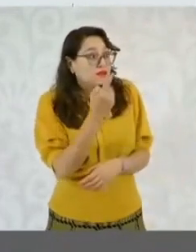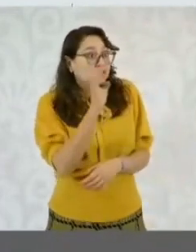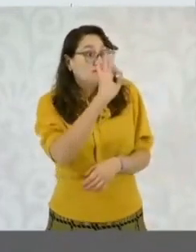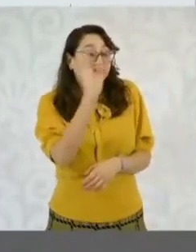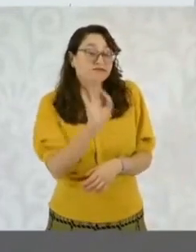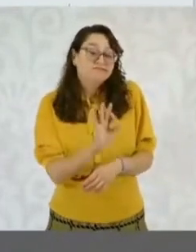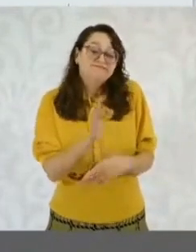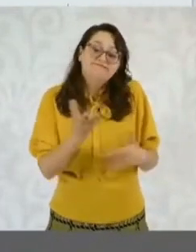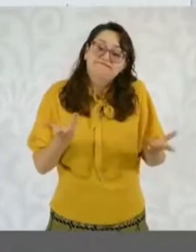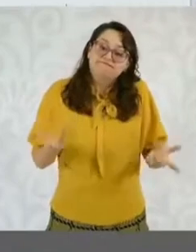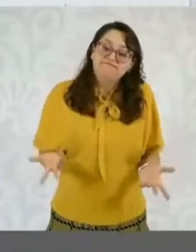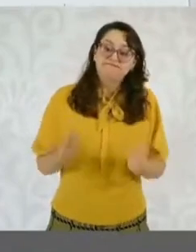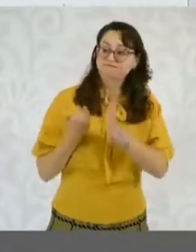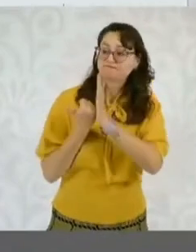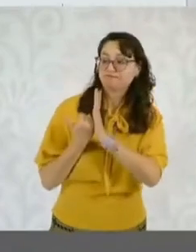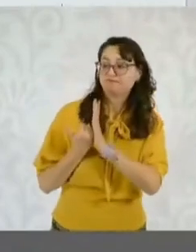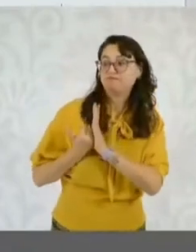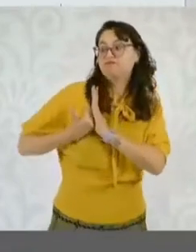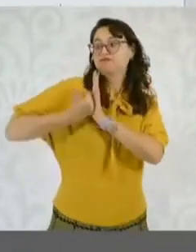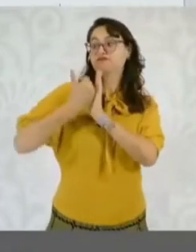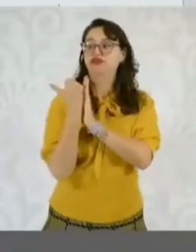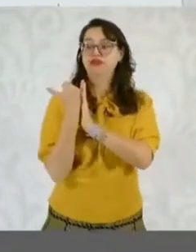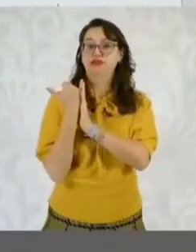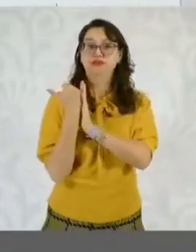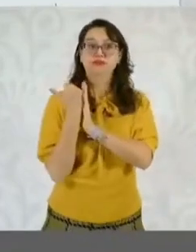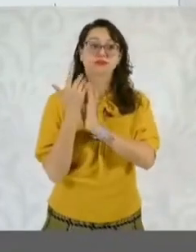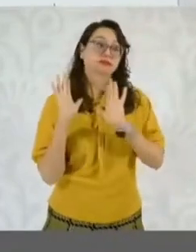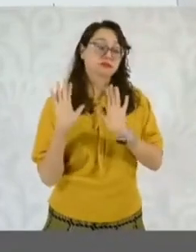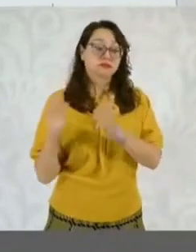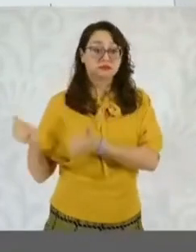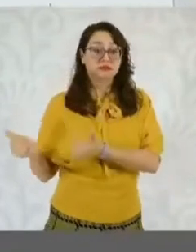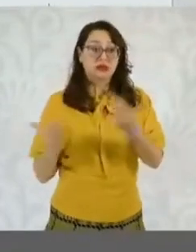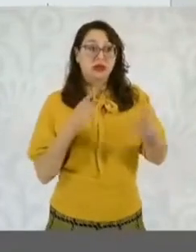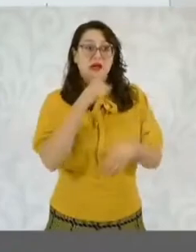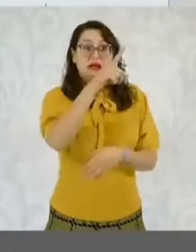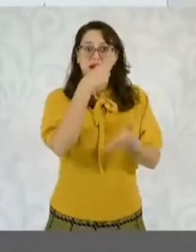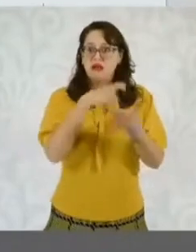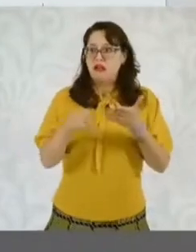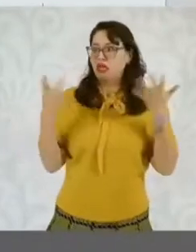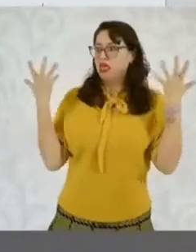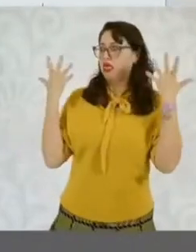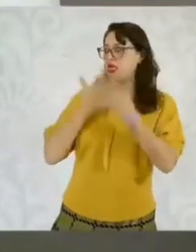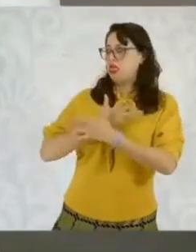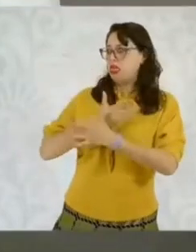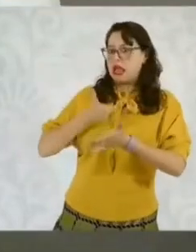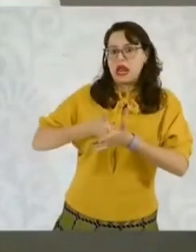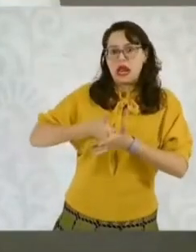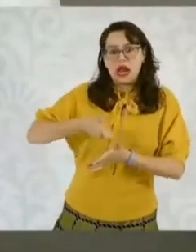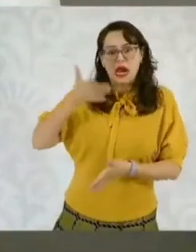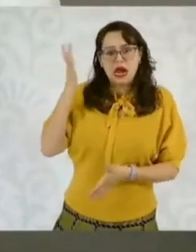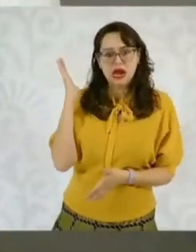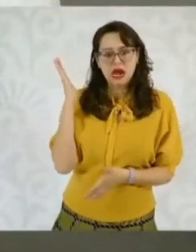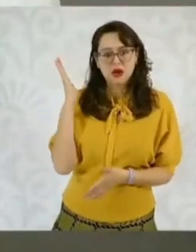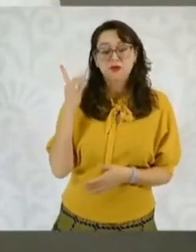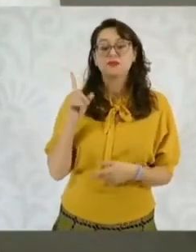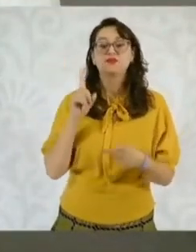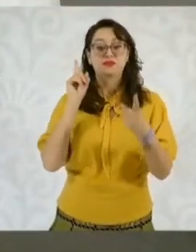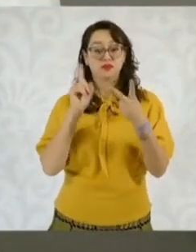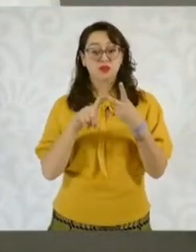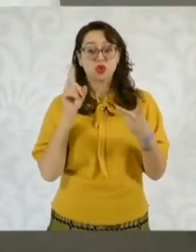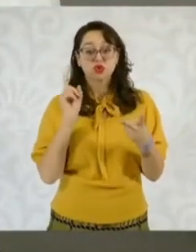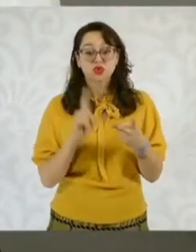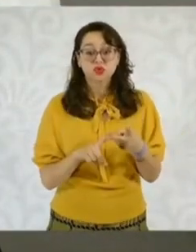es decir, les van a subir el precio 25% de todos esos productos. Segundo, porque va a haber menor disponibilidad de